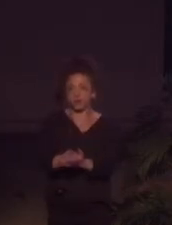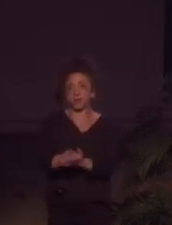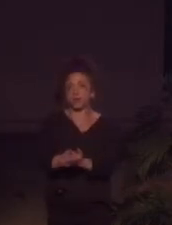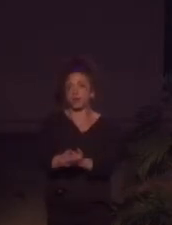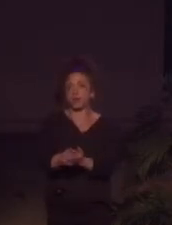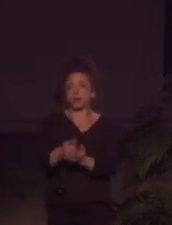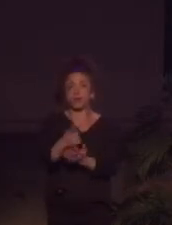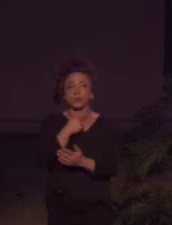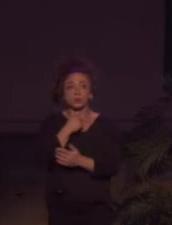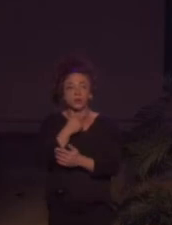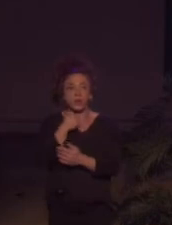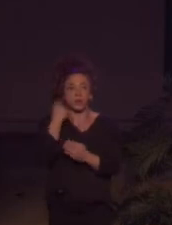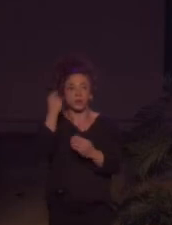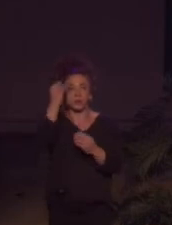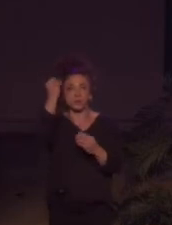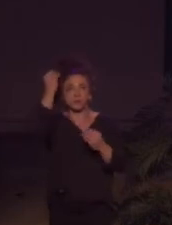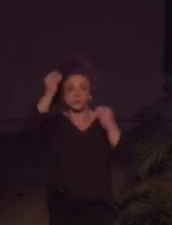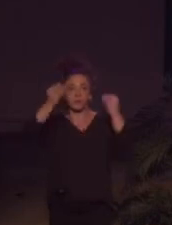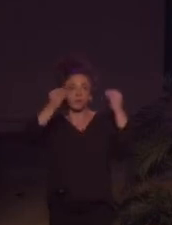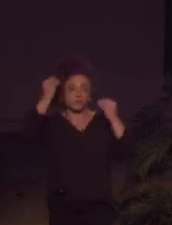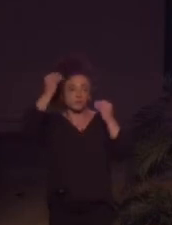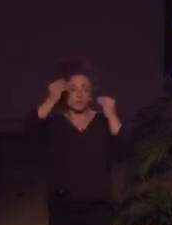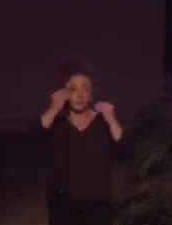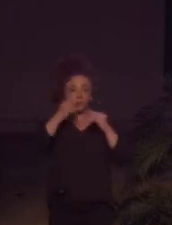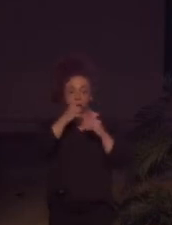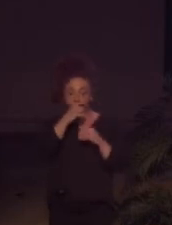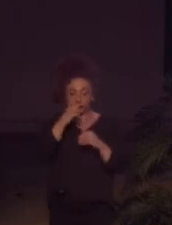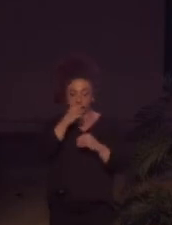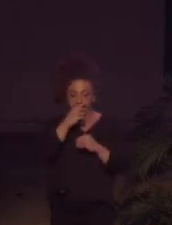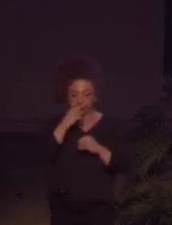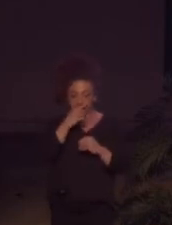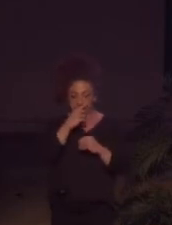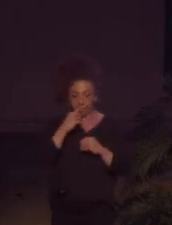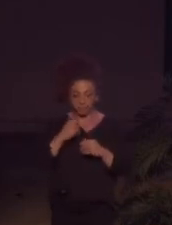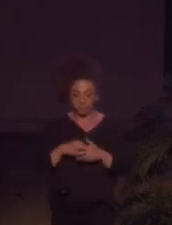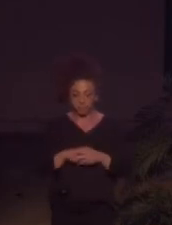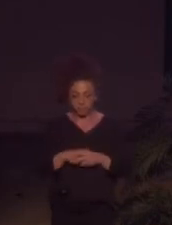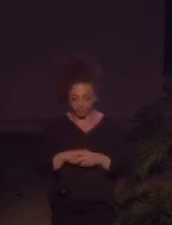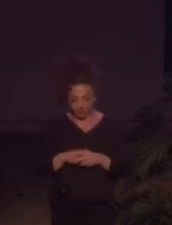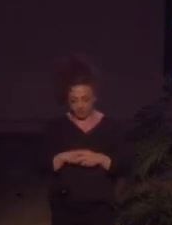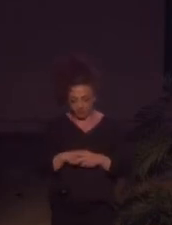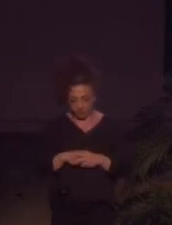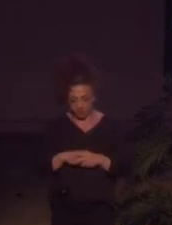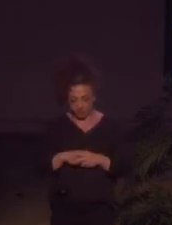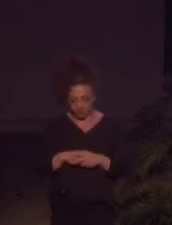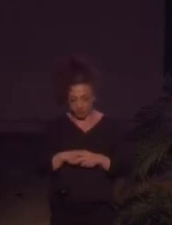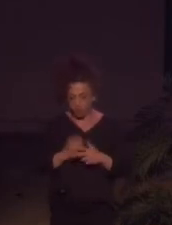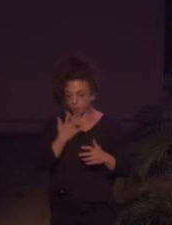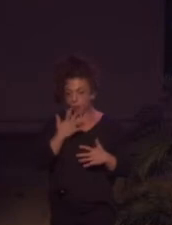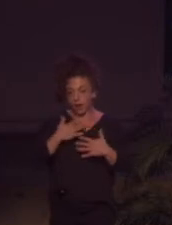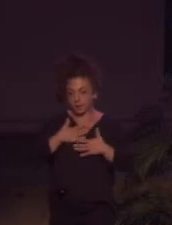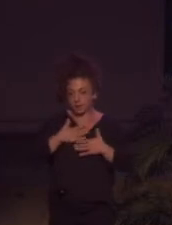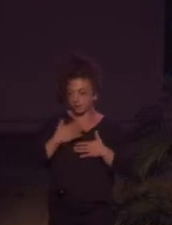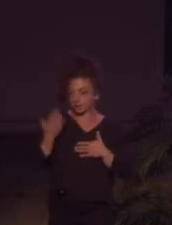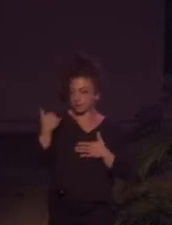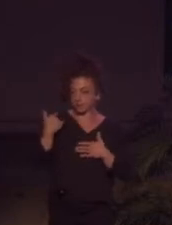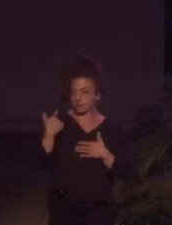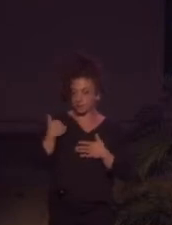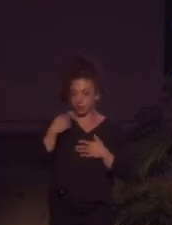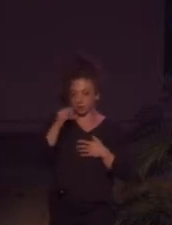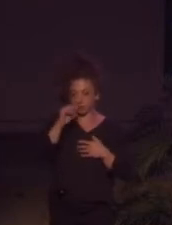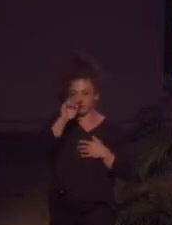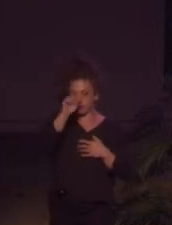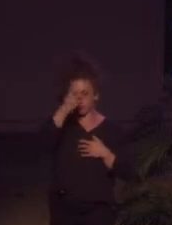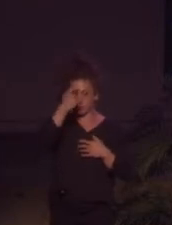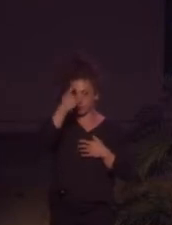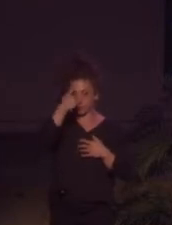Me gustaría como pensar en que nos podemos fijar, a mí es algo como que me ha cambiado mucho la forma de pensar,